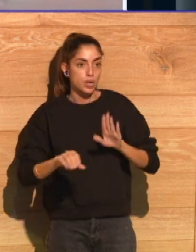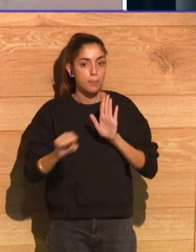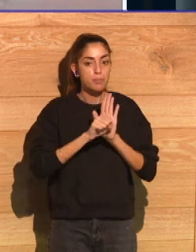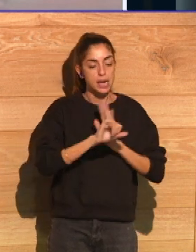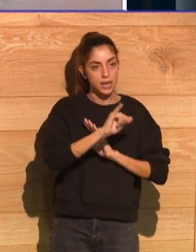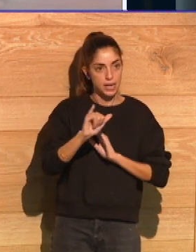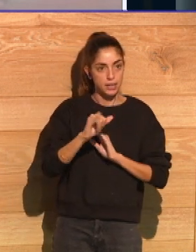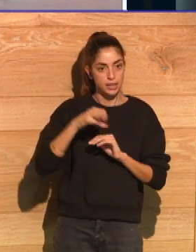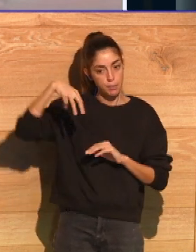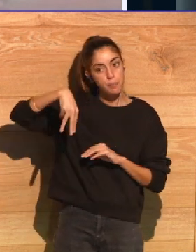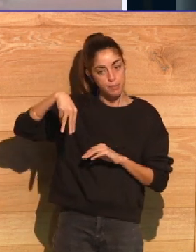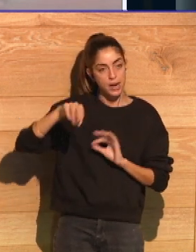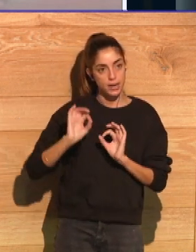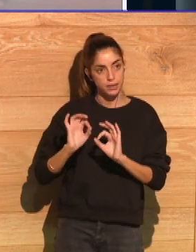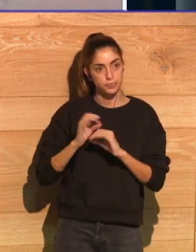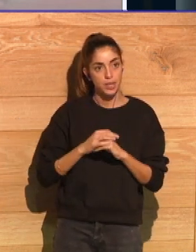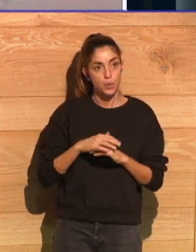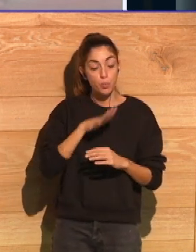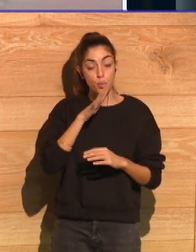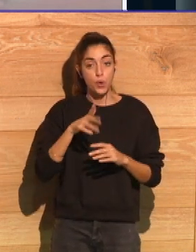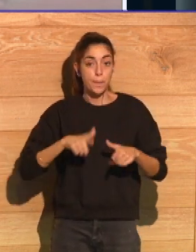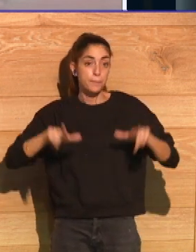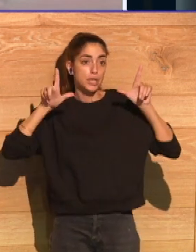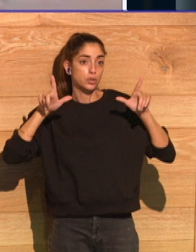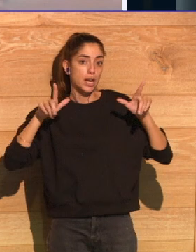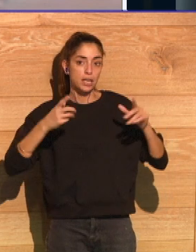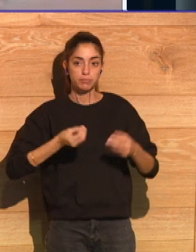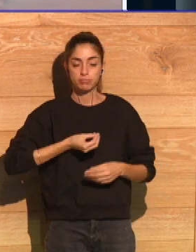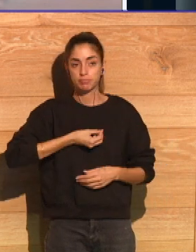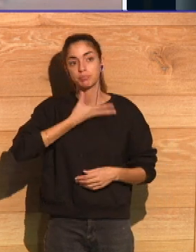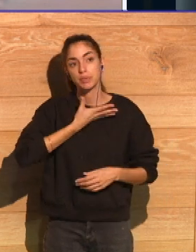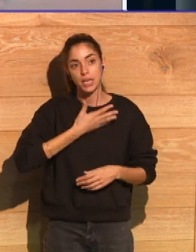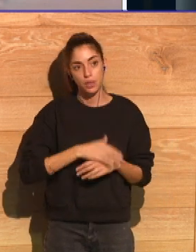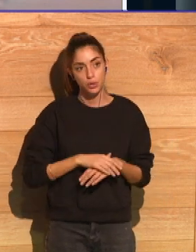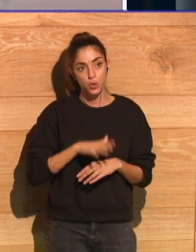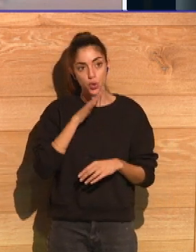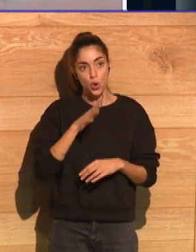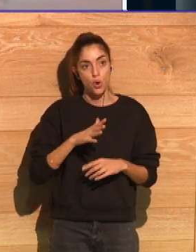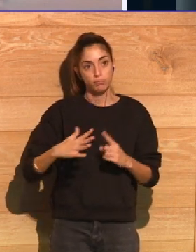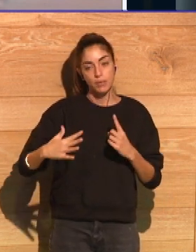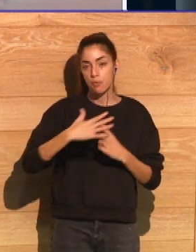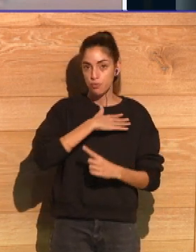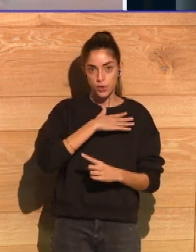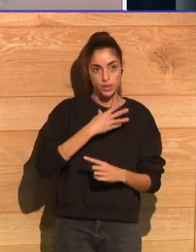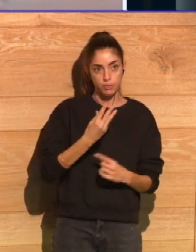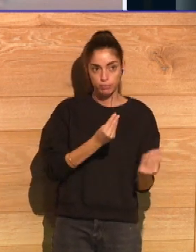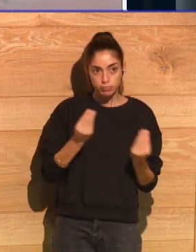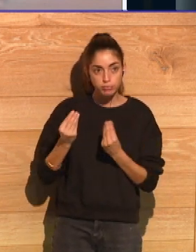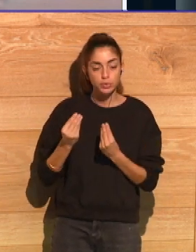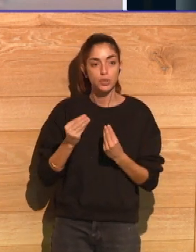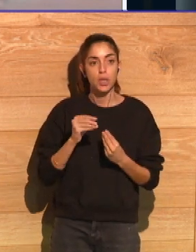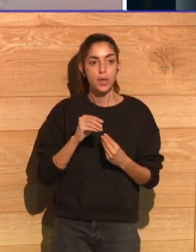bueno, es un personaje muy inspirador. Me he beneficiado mucho de cosas que ella no